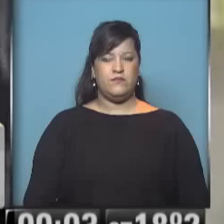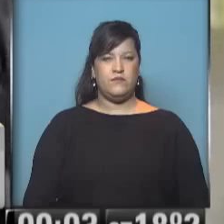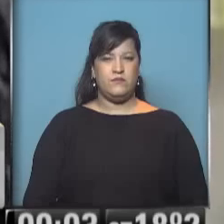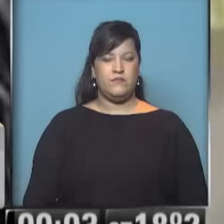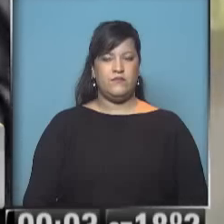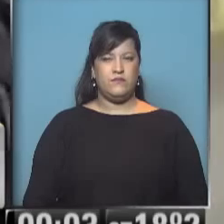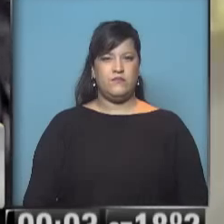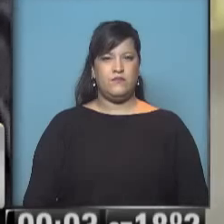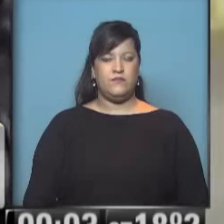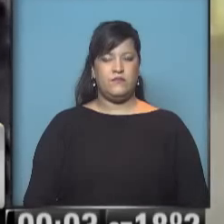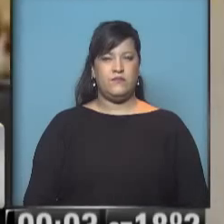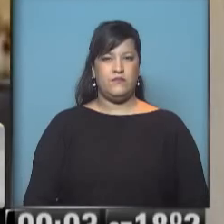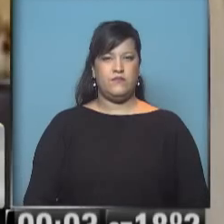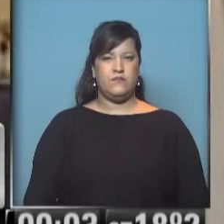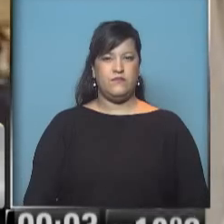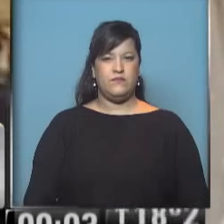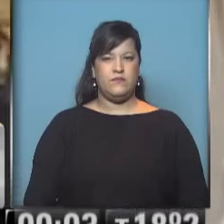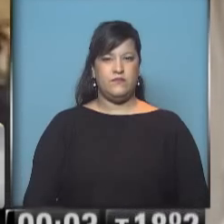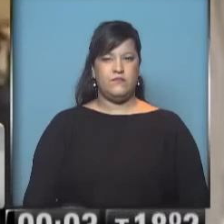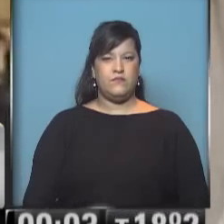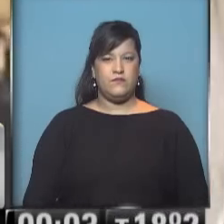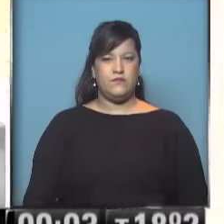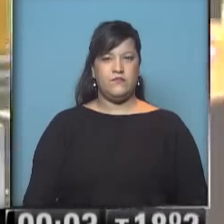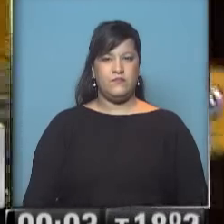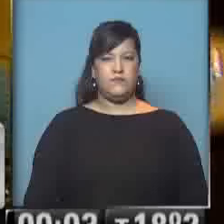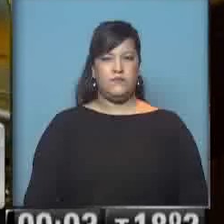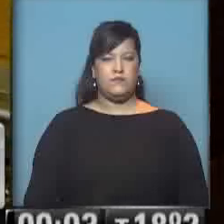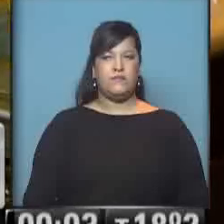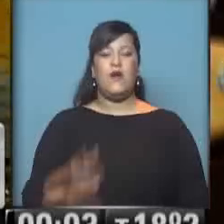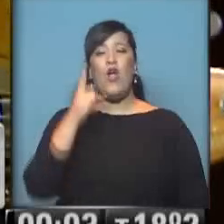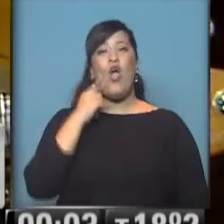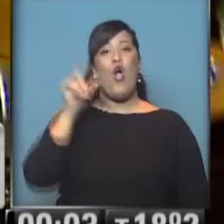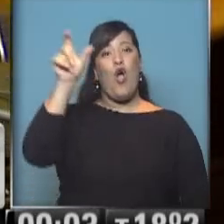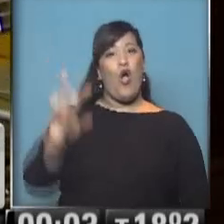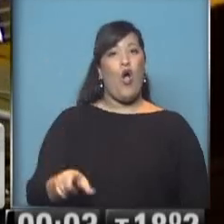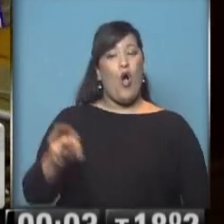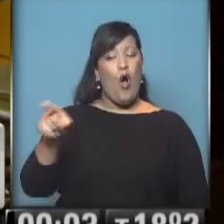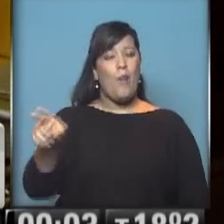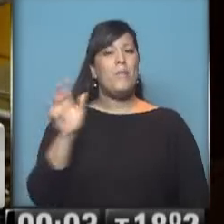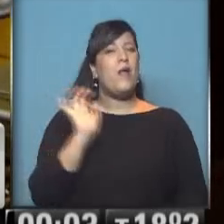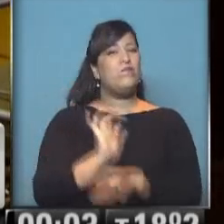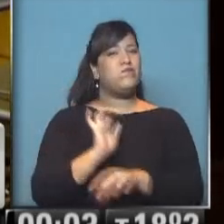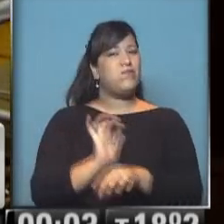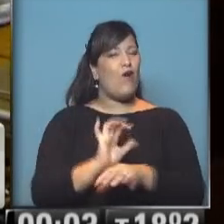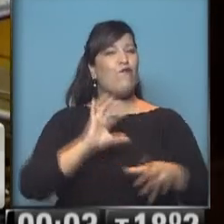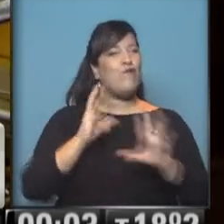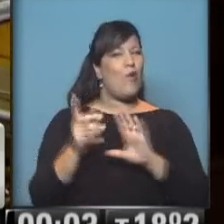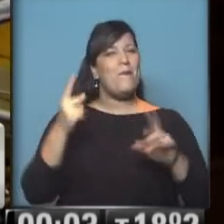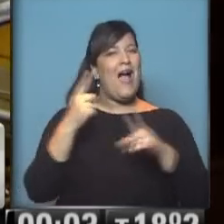En la de show, en el bar. Un tipo que llegó de no sé dónde y que tenía otras